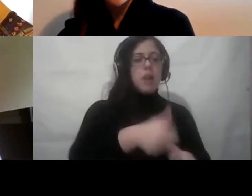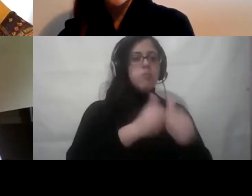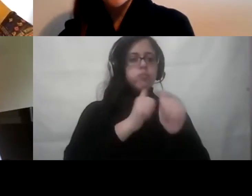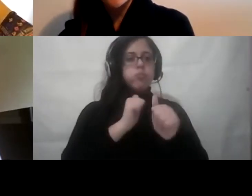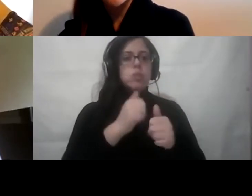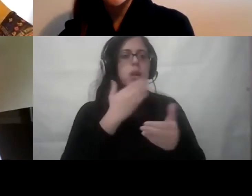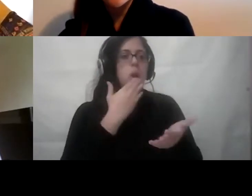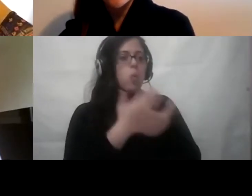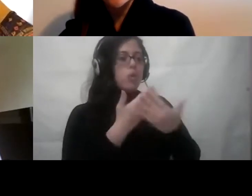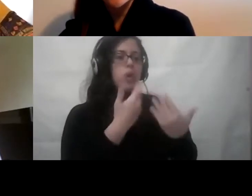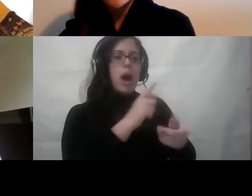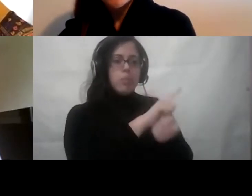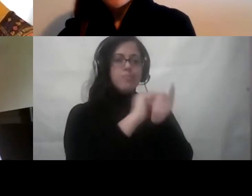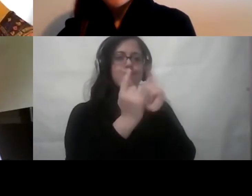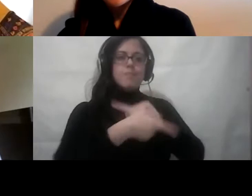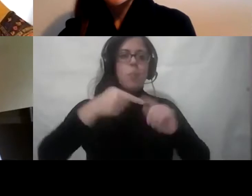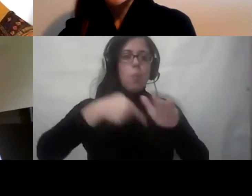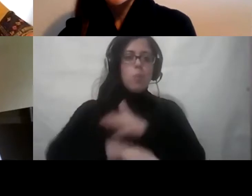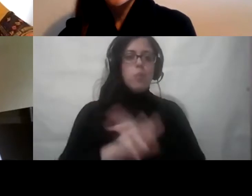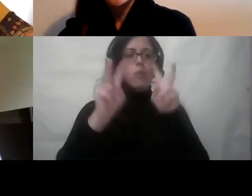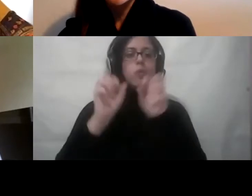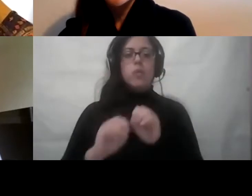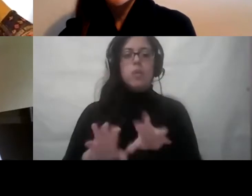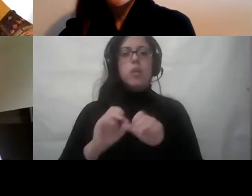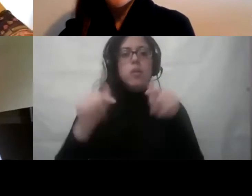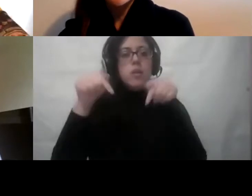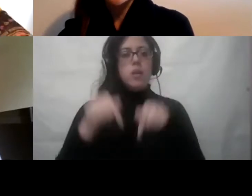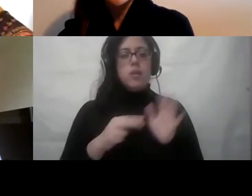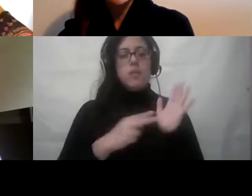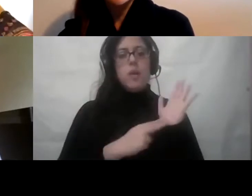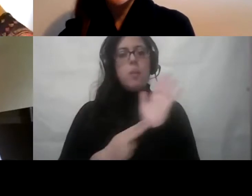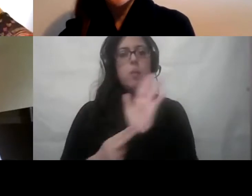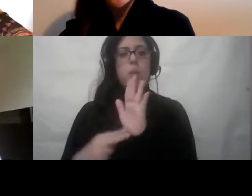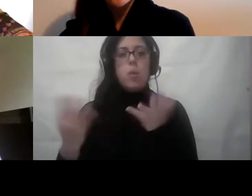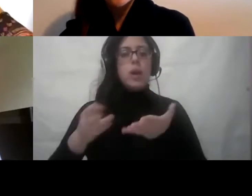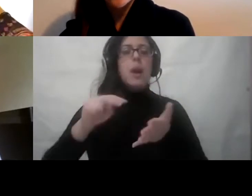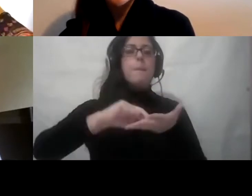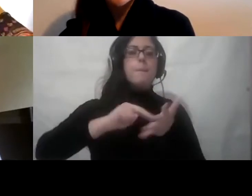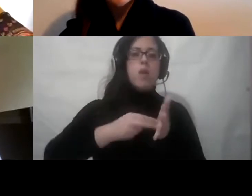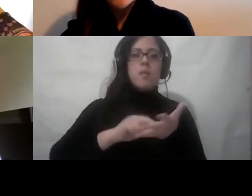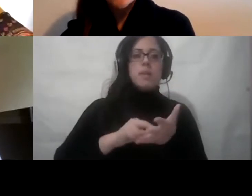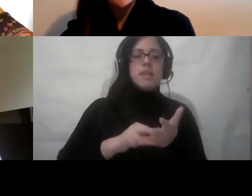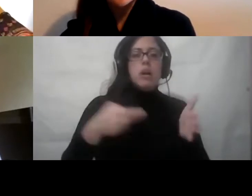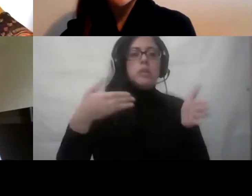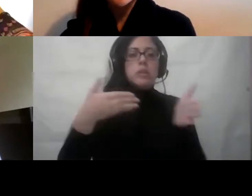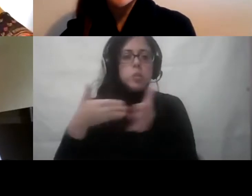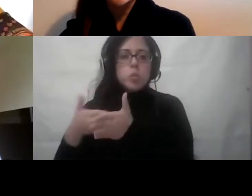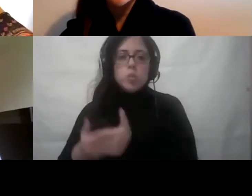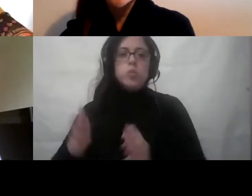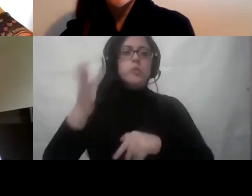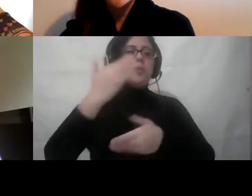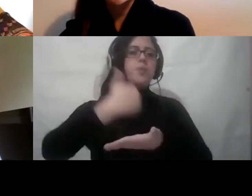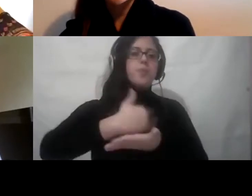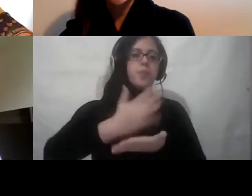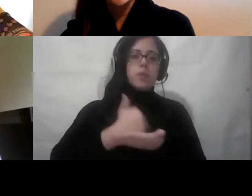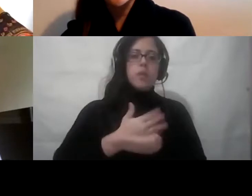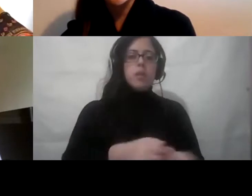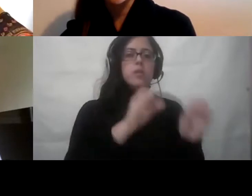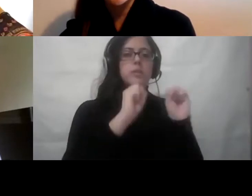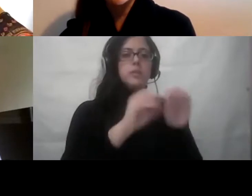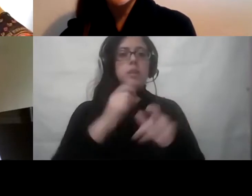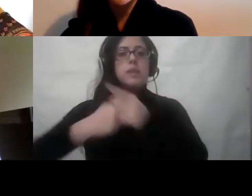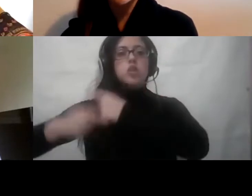en las condiciones de enseñanza. En esta sesión presentarán la problematización como estrategia para abordar la enseñanza de